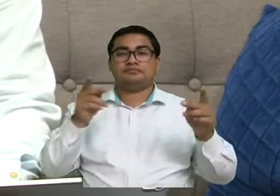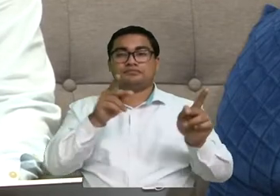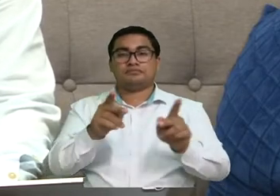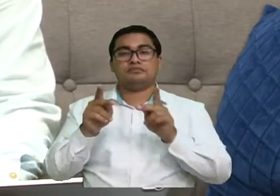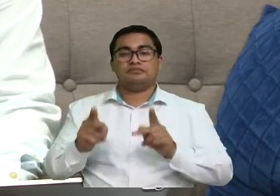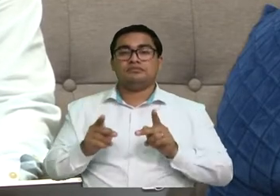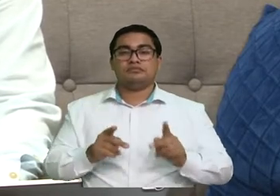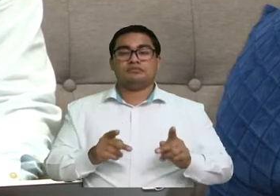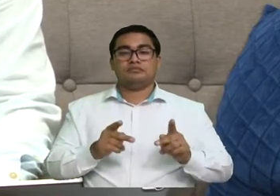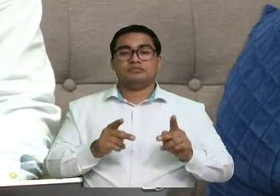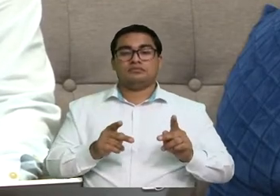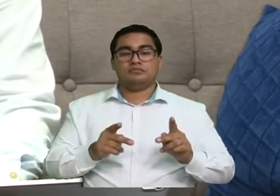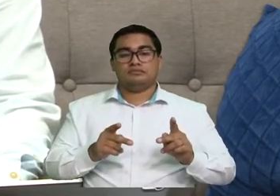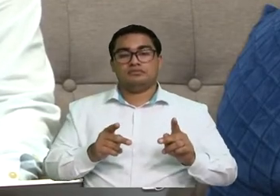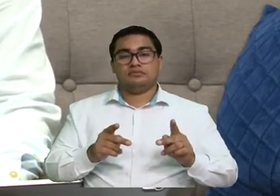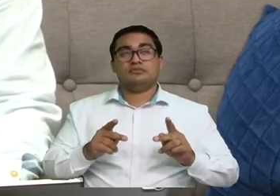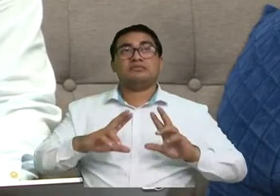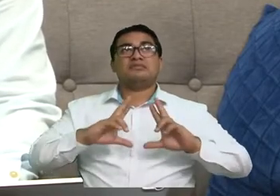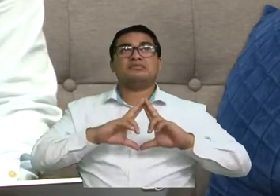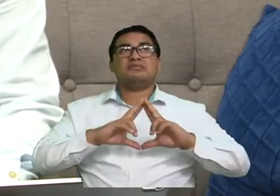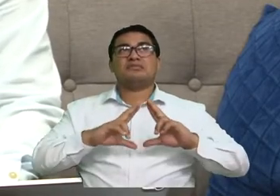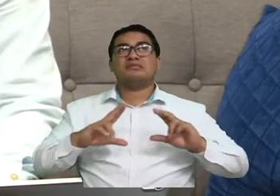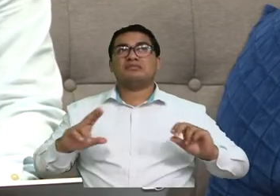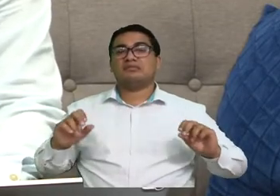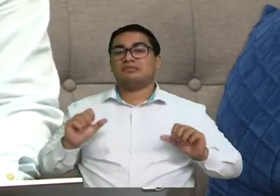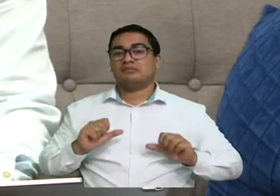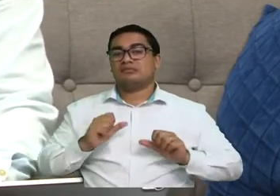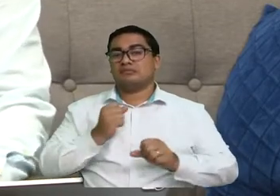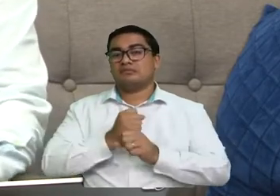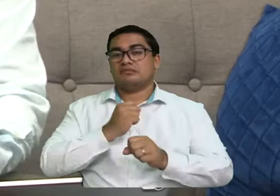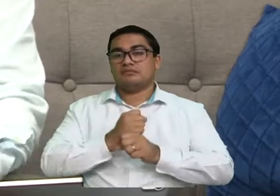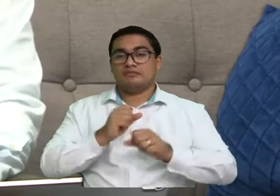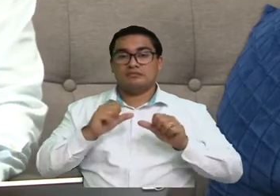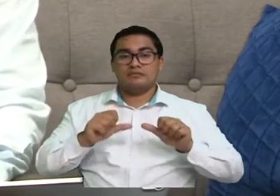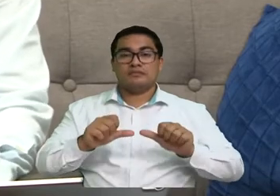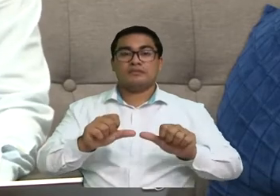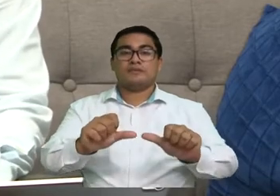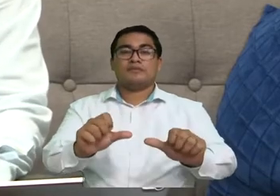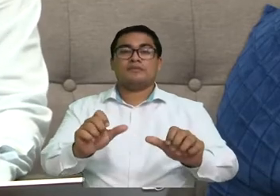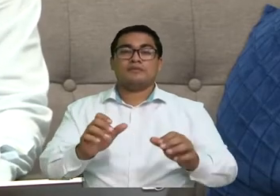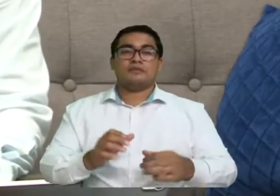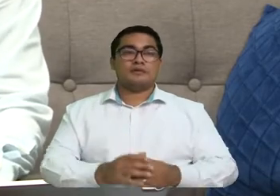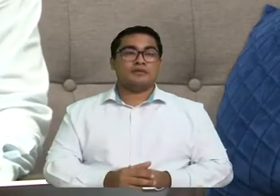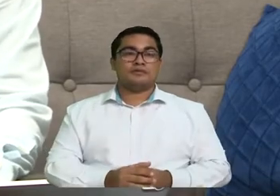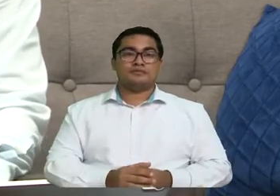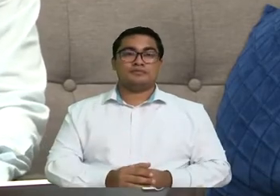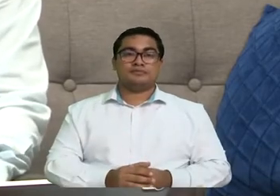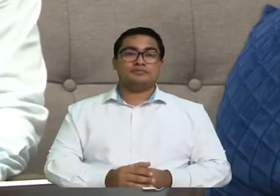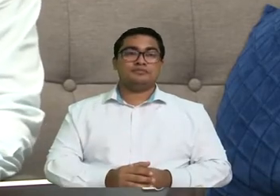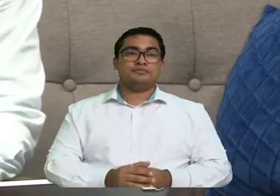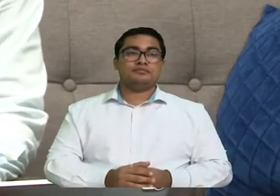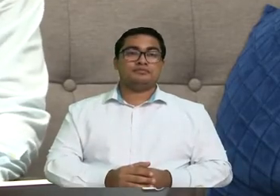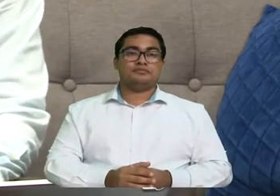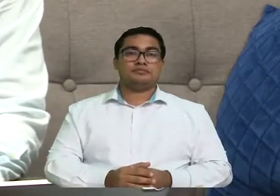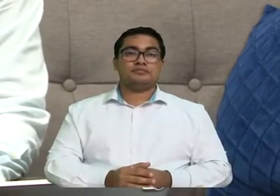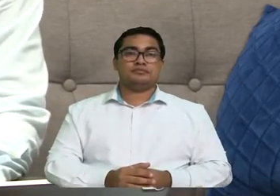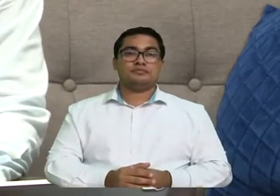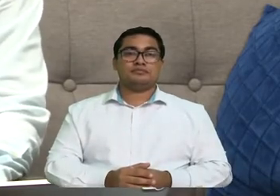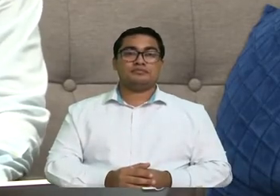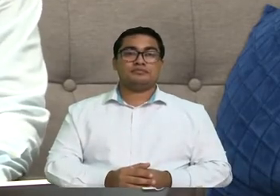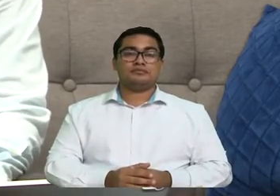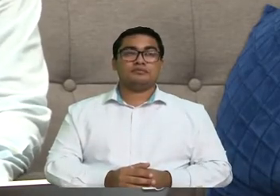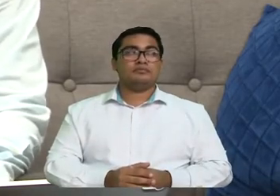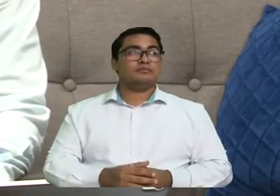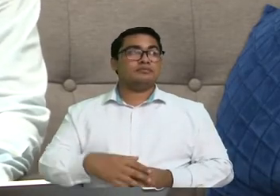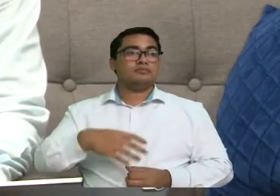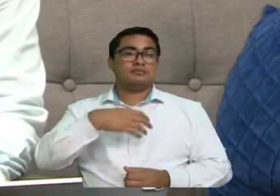nuestros exportadores no han dejado de trabajar. No hemos dejado de trabajar. Nosotros seguimos de nuestro